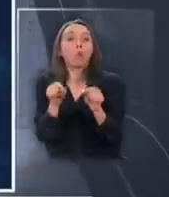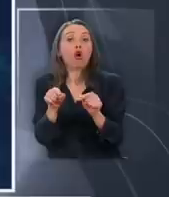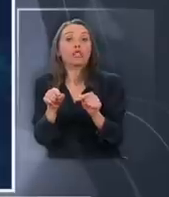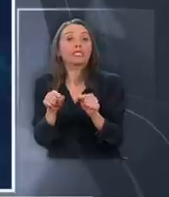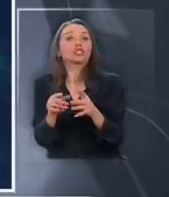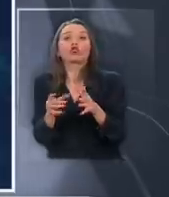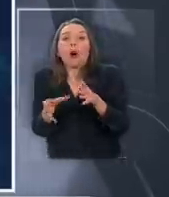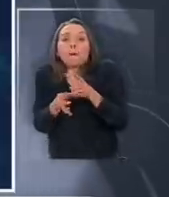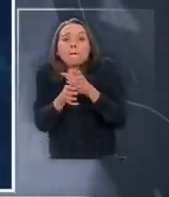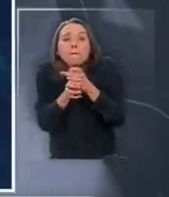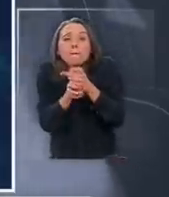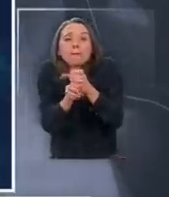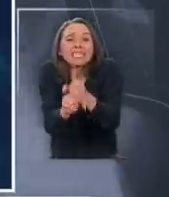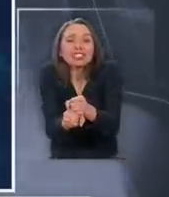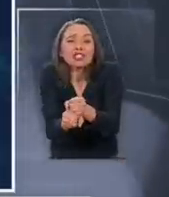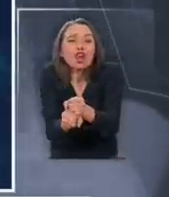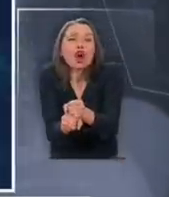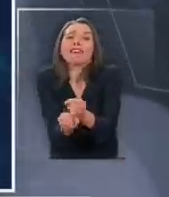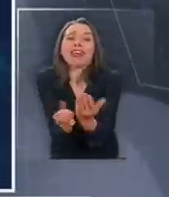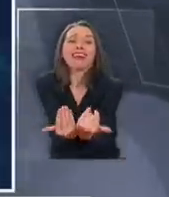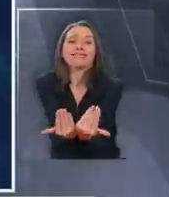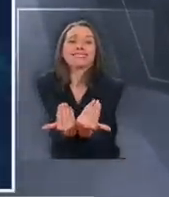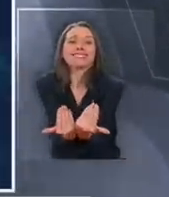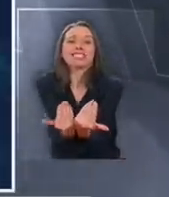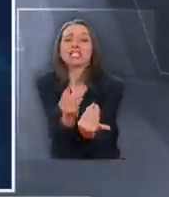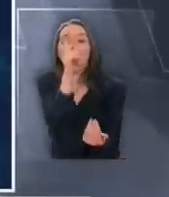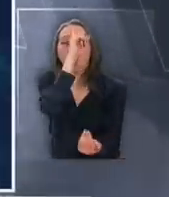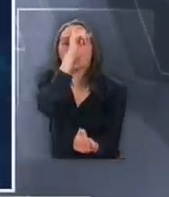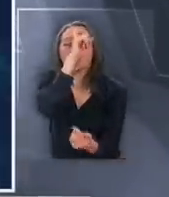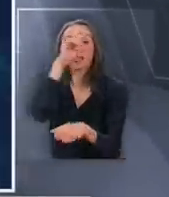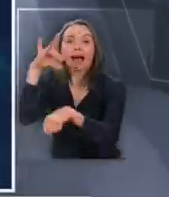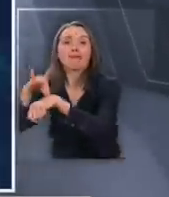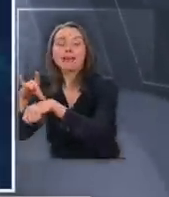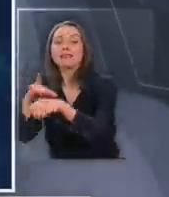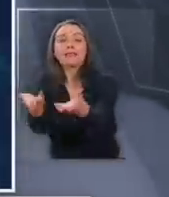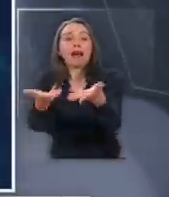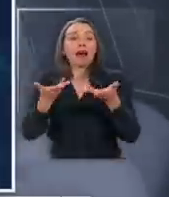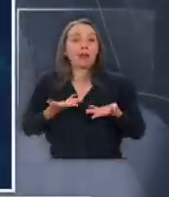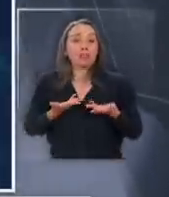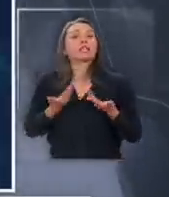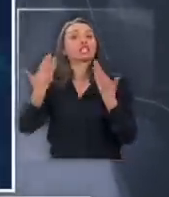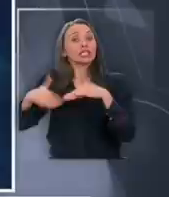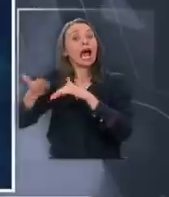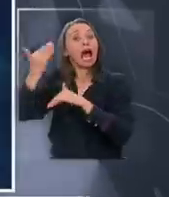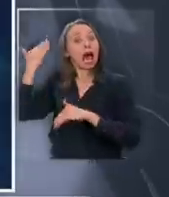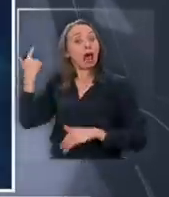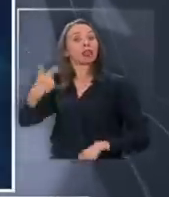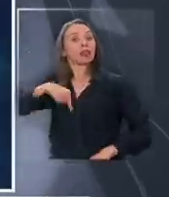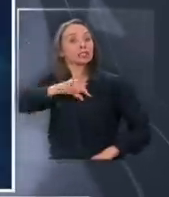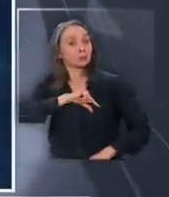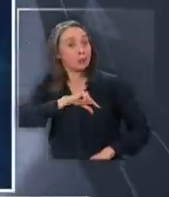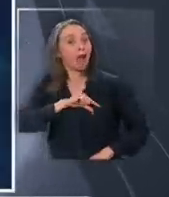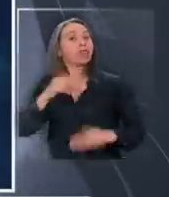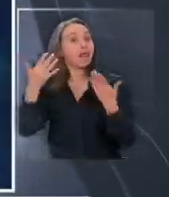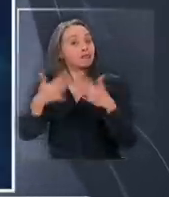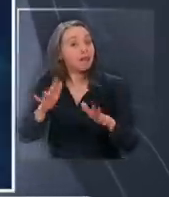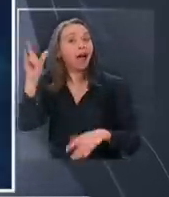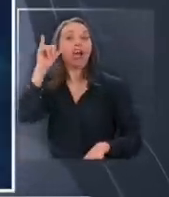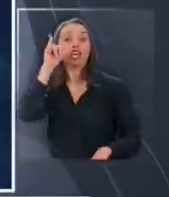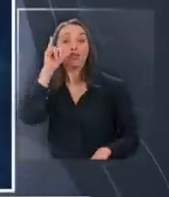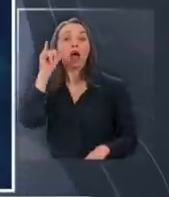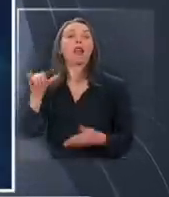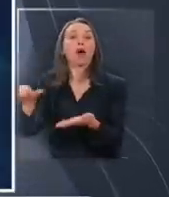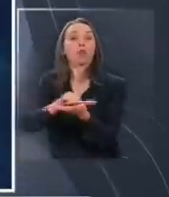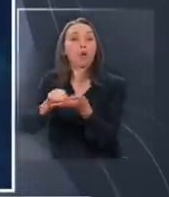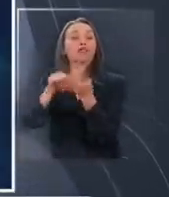gran presión sobre el sistema sanitario, situación que se vivió en España, se vivió en Italia, se vivió en Nueva